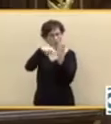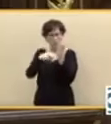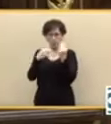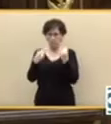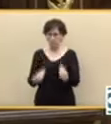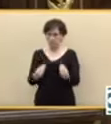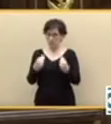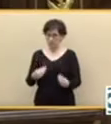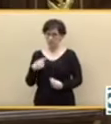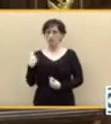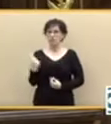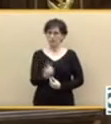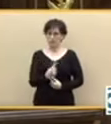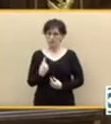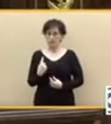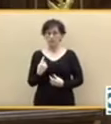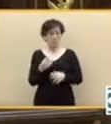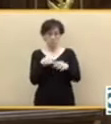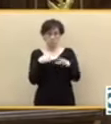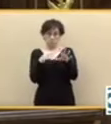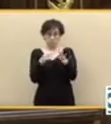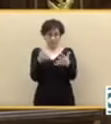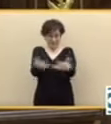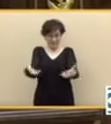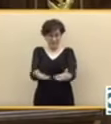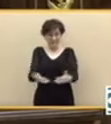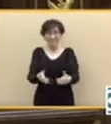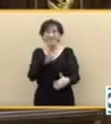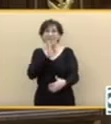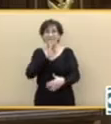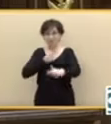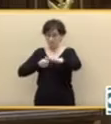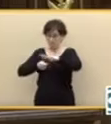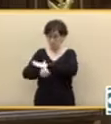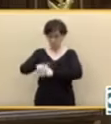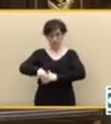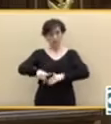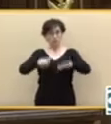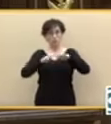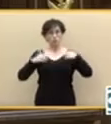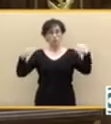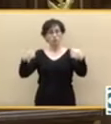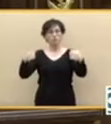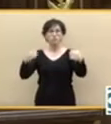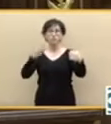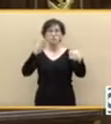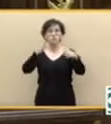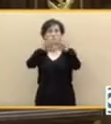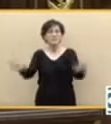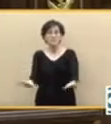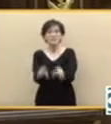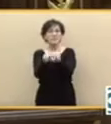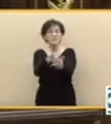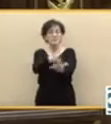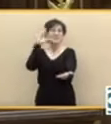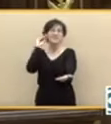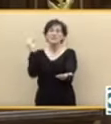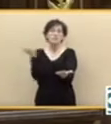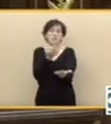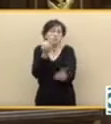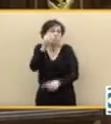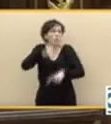Se resumen, según el escrito registrado en esta Cámara por ustedes, en la interpretación libre,